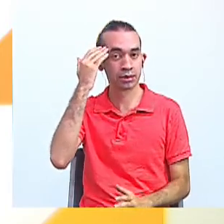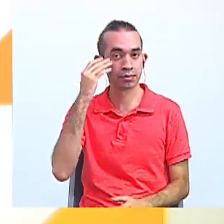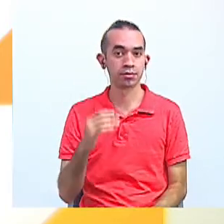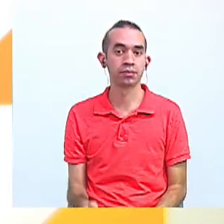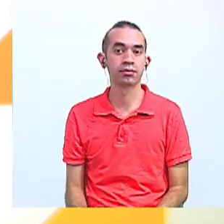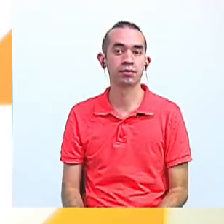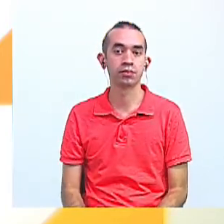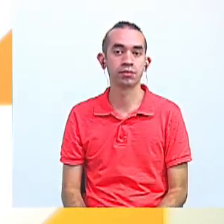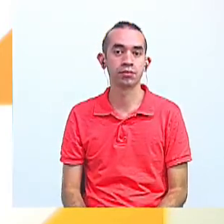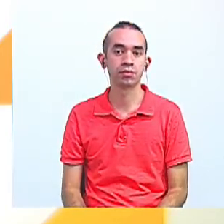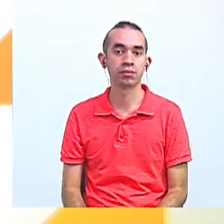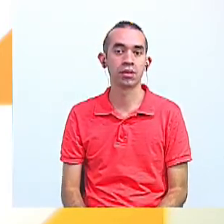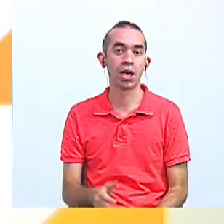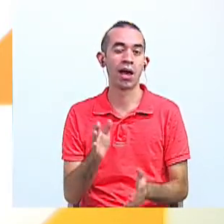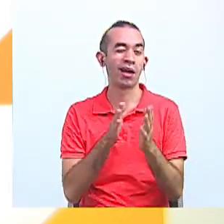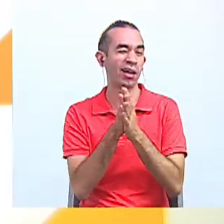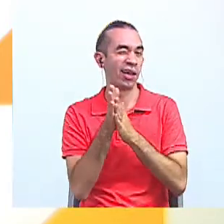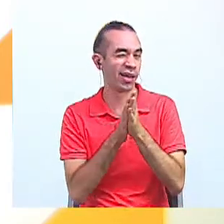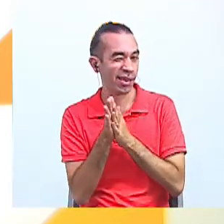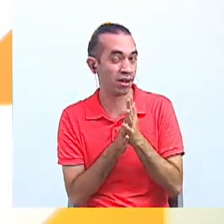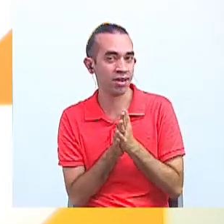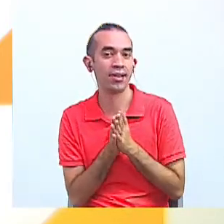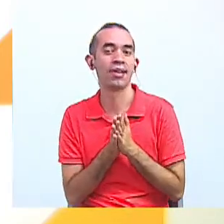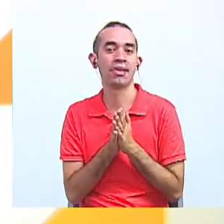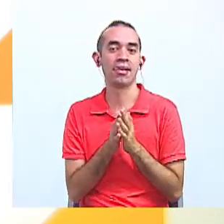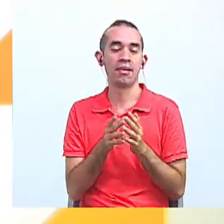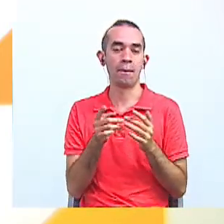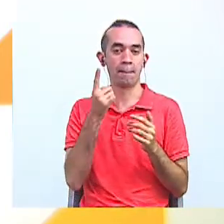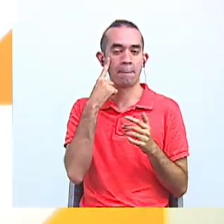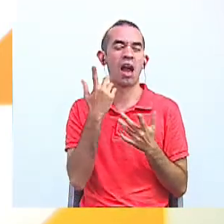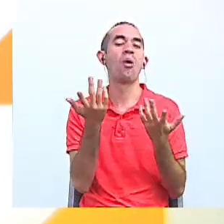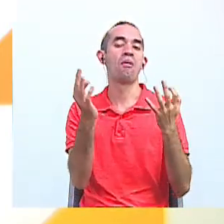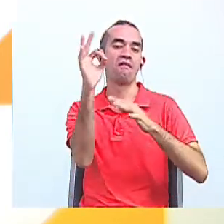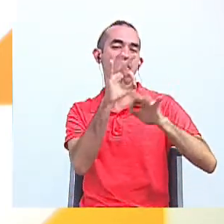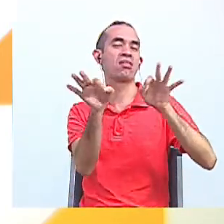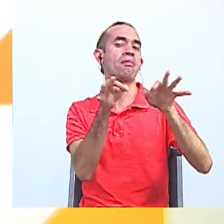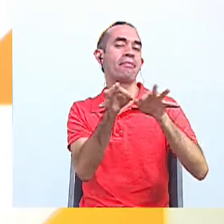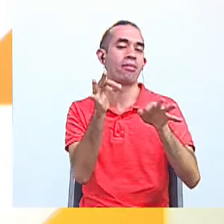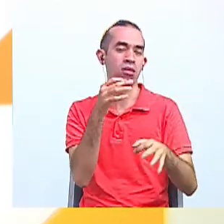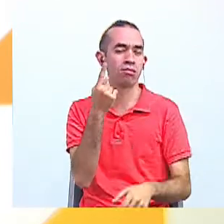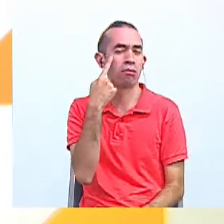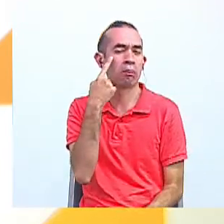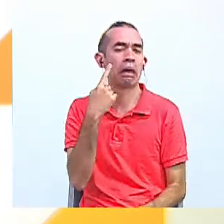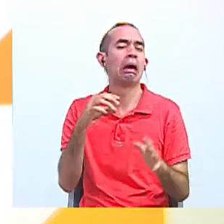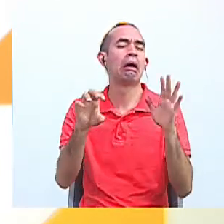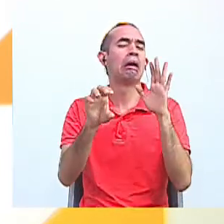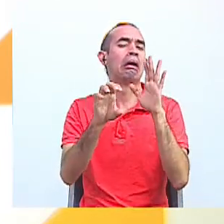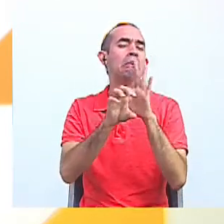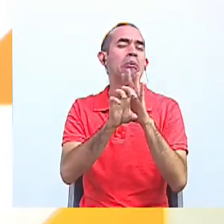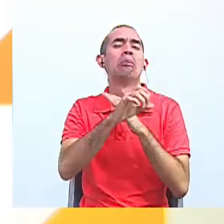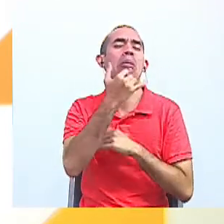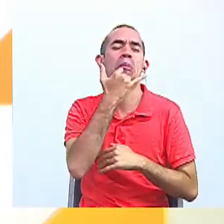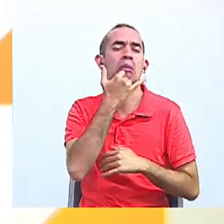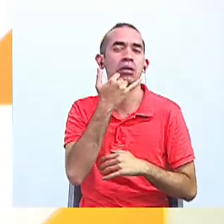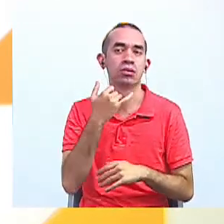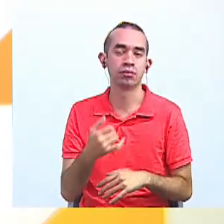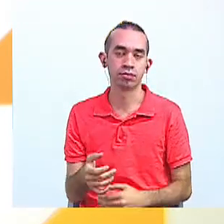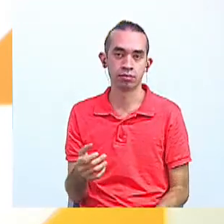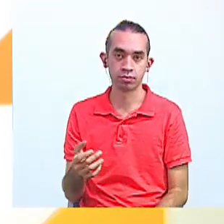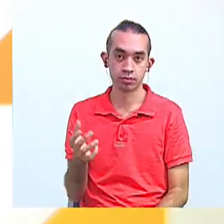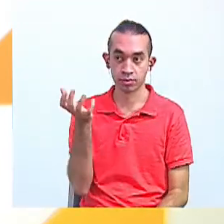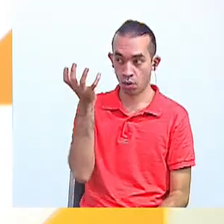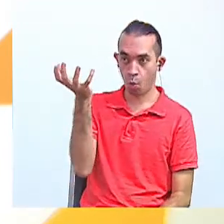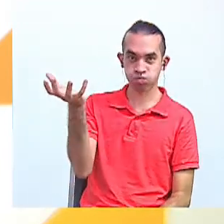pequeño truquito, pero que todo se explica a través de la física. ¿Qué pasa si yo trato de